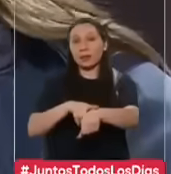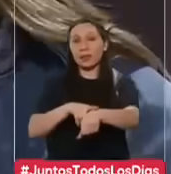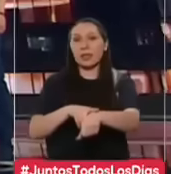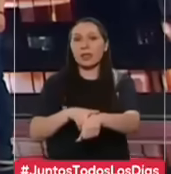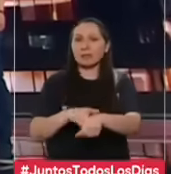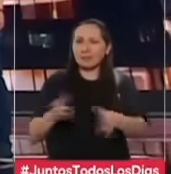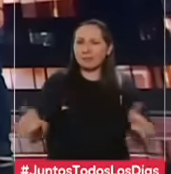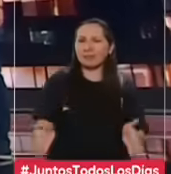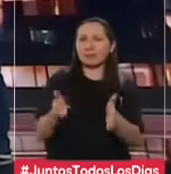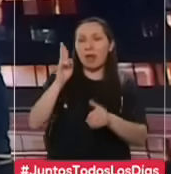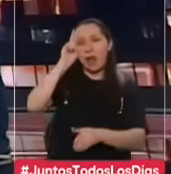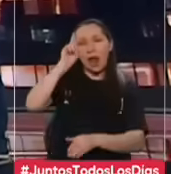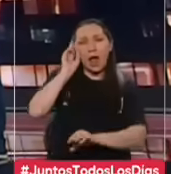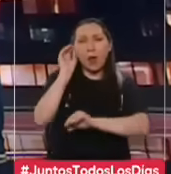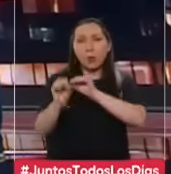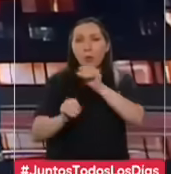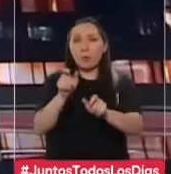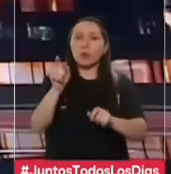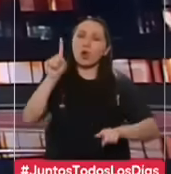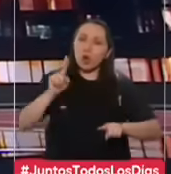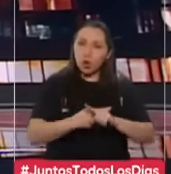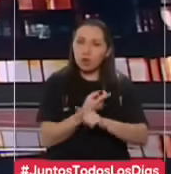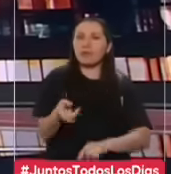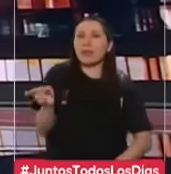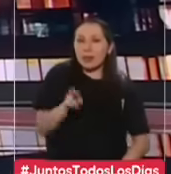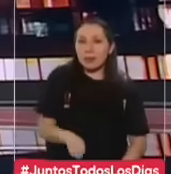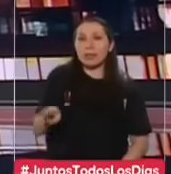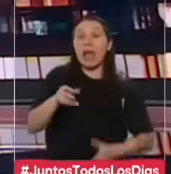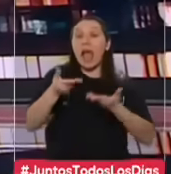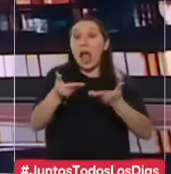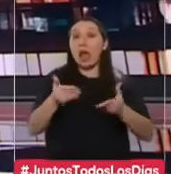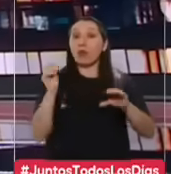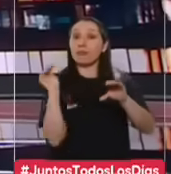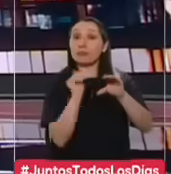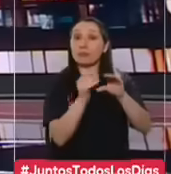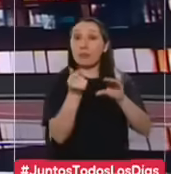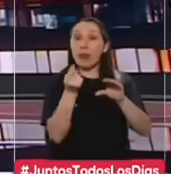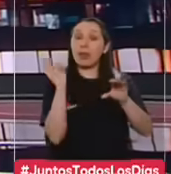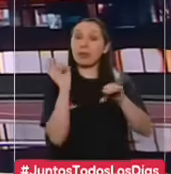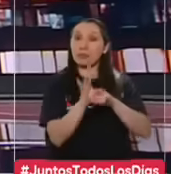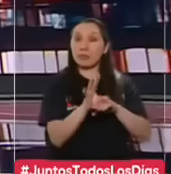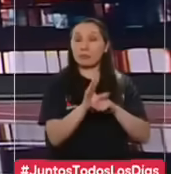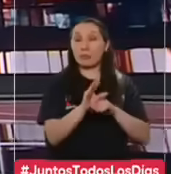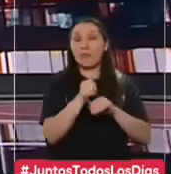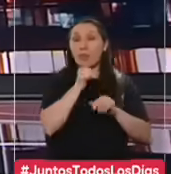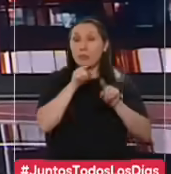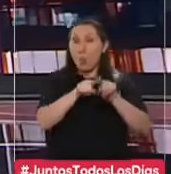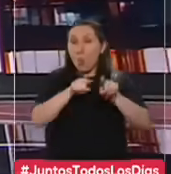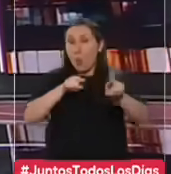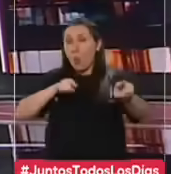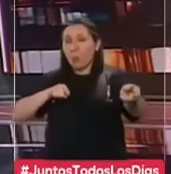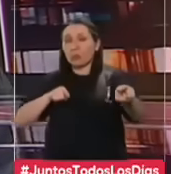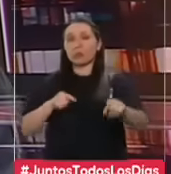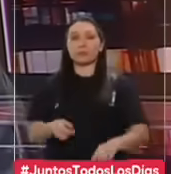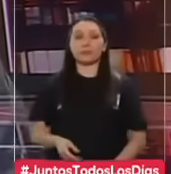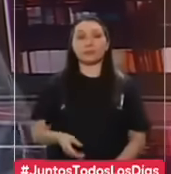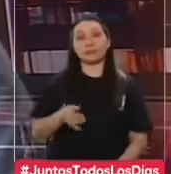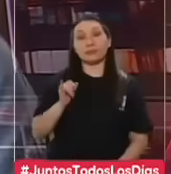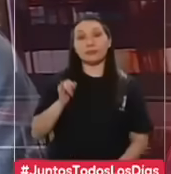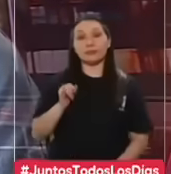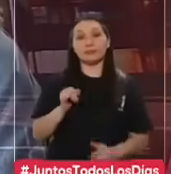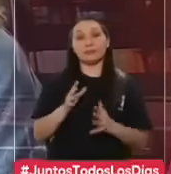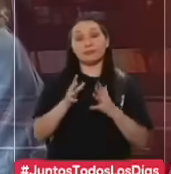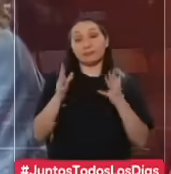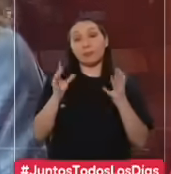en empujar, en recordarle a la gente una y otra vez que hay que donar ahora porque estamos muy, pero muy lejos de la meta. ¿Verdad, mi amor? Sí, motivarse harto para